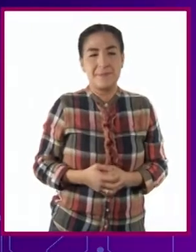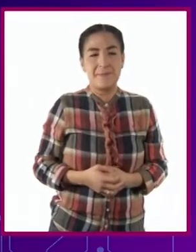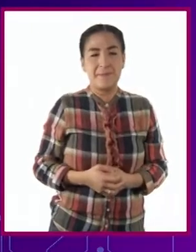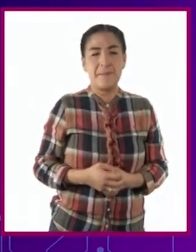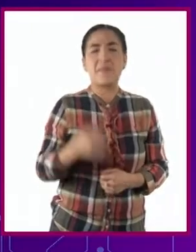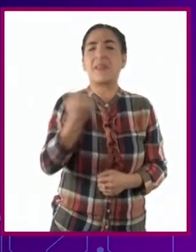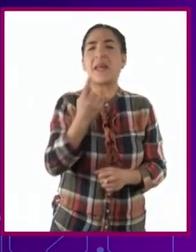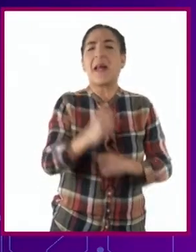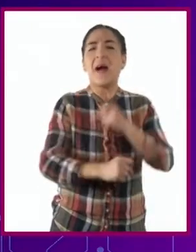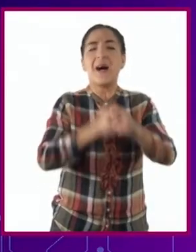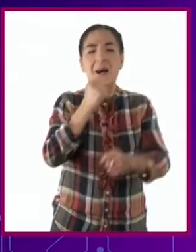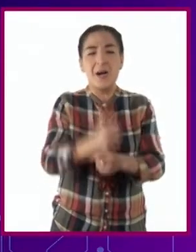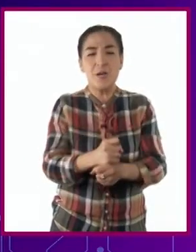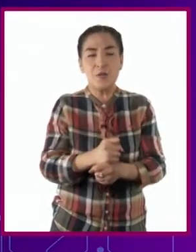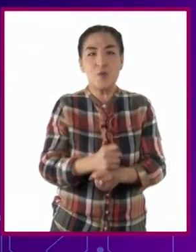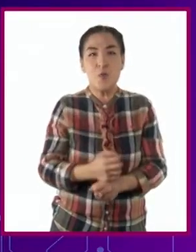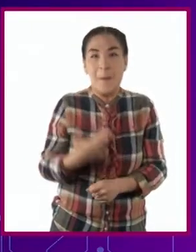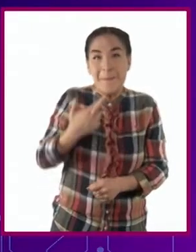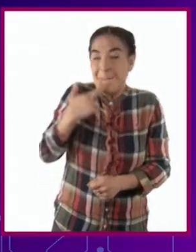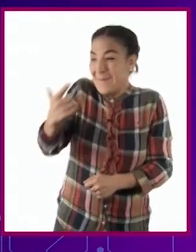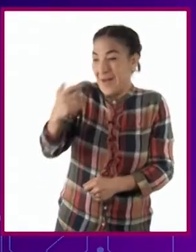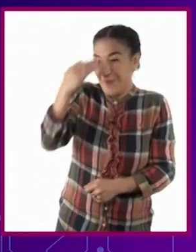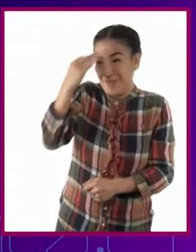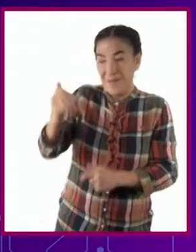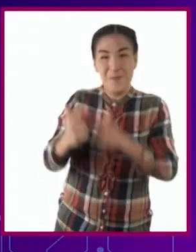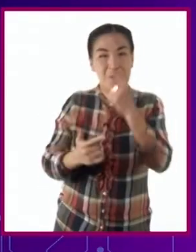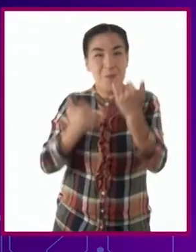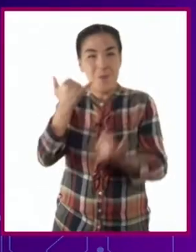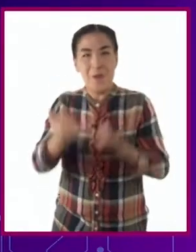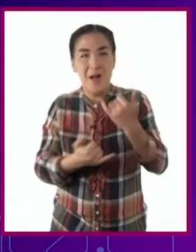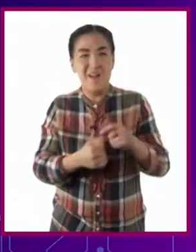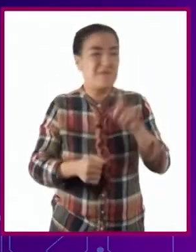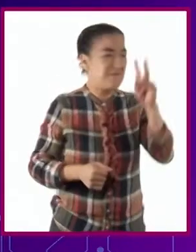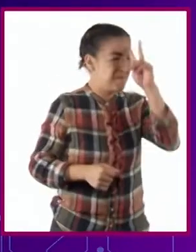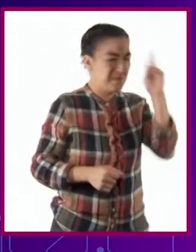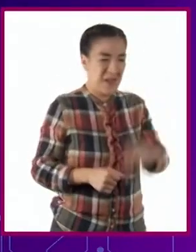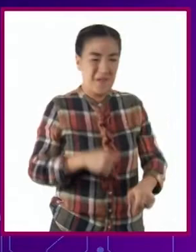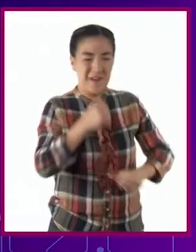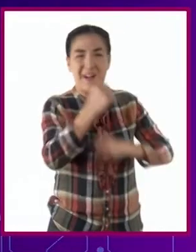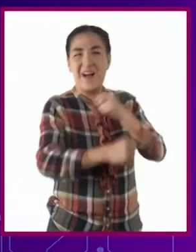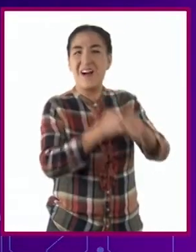su mejor tiempo y el peor de esos tiempos en los años registrados?